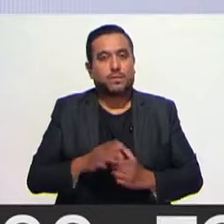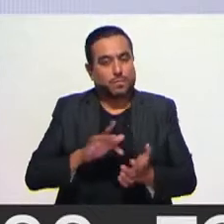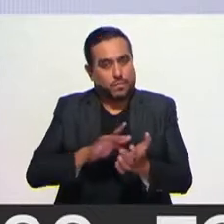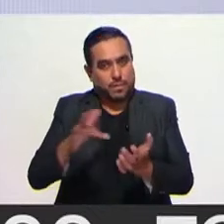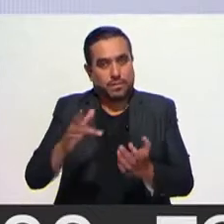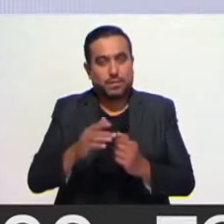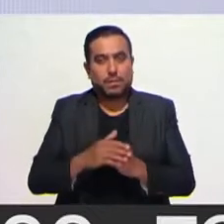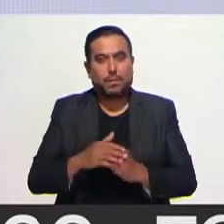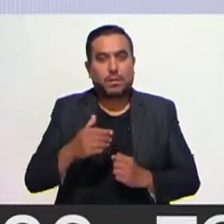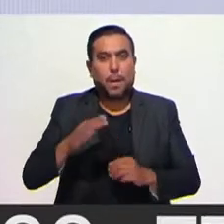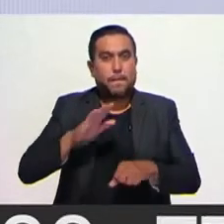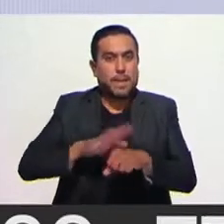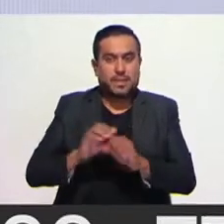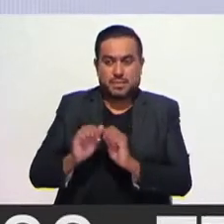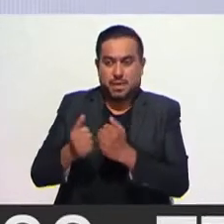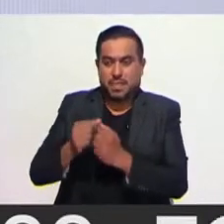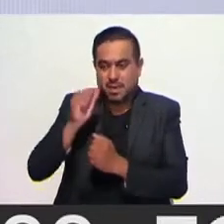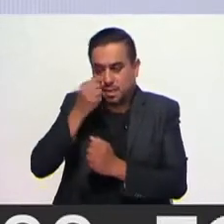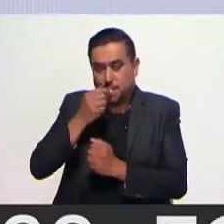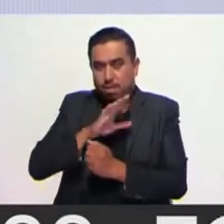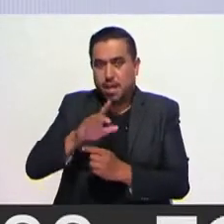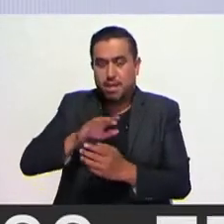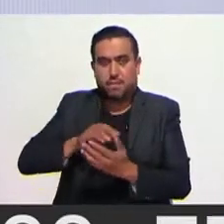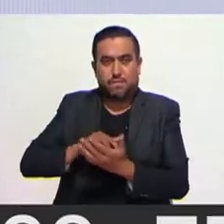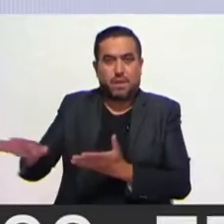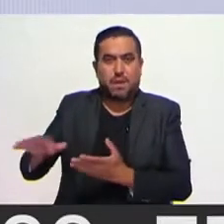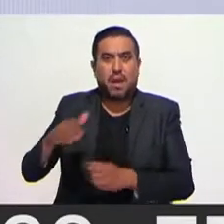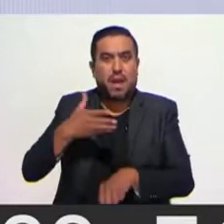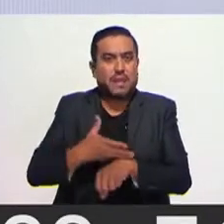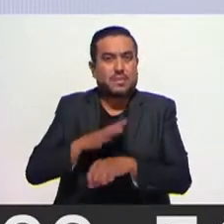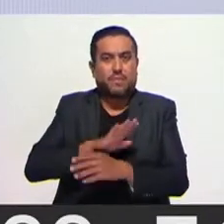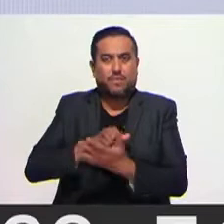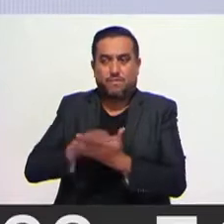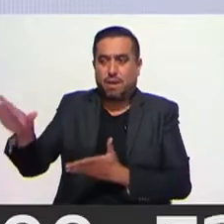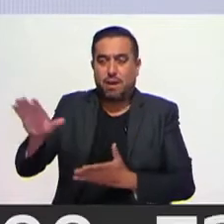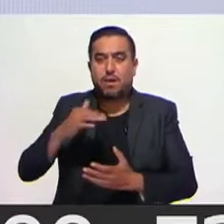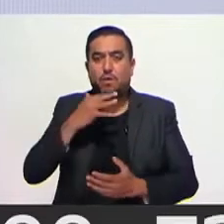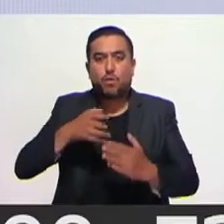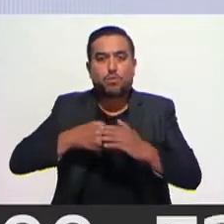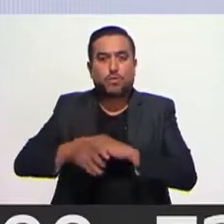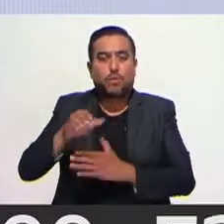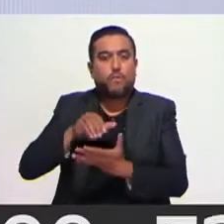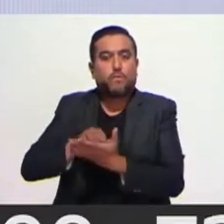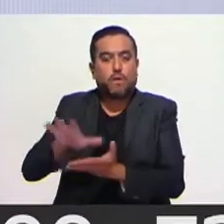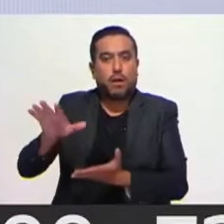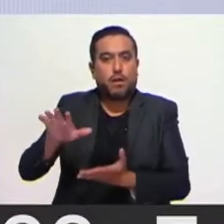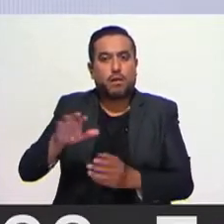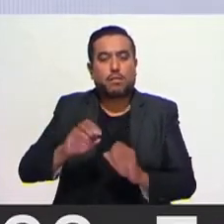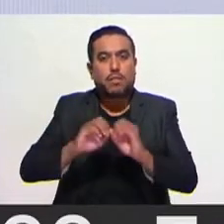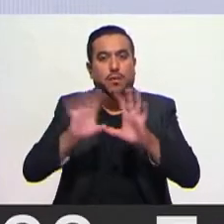gracias. No más pan en Irapuato, no más impunidad, no más corrupción, no más falta de